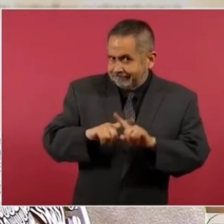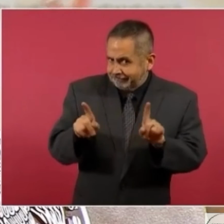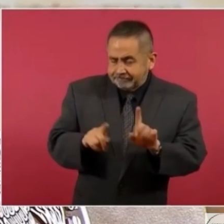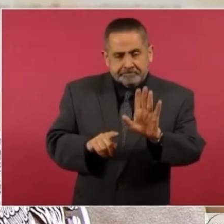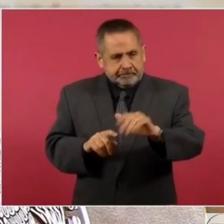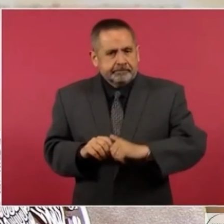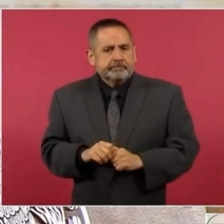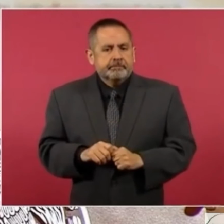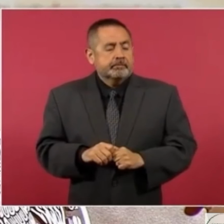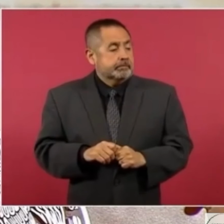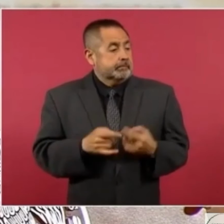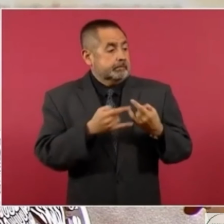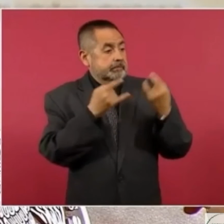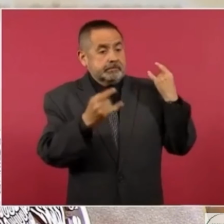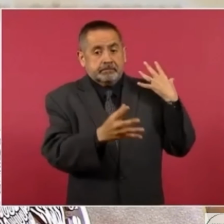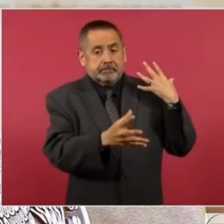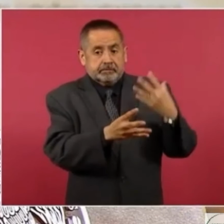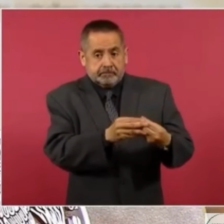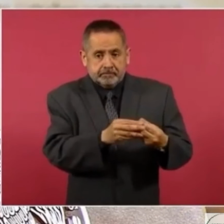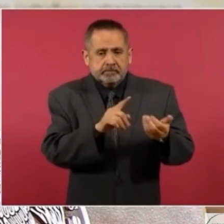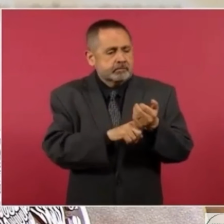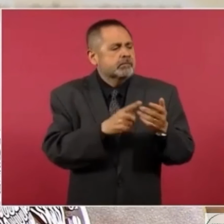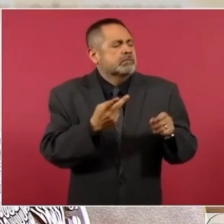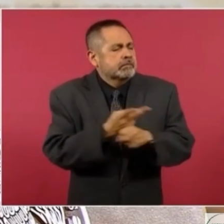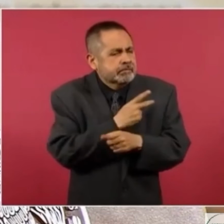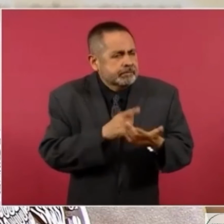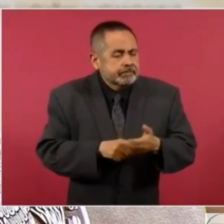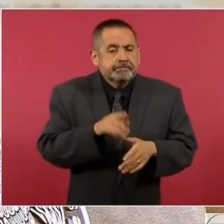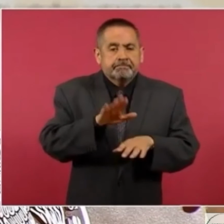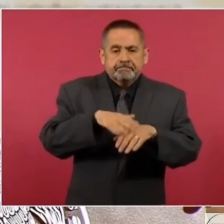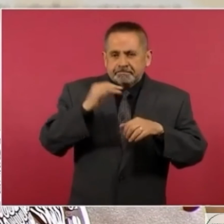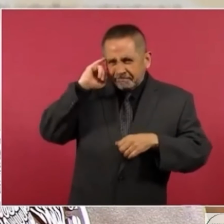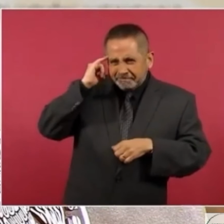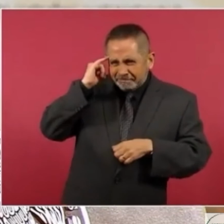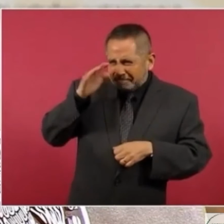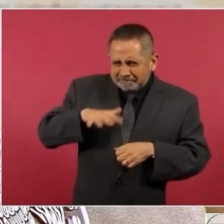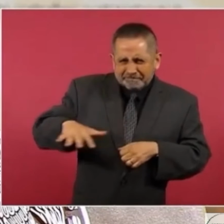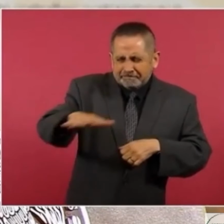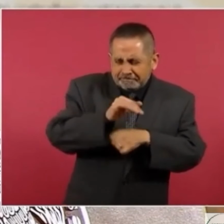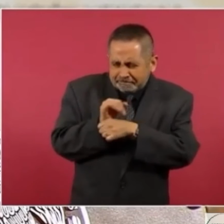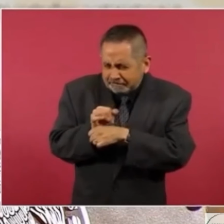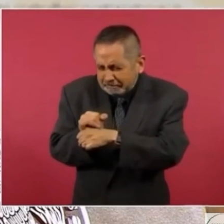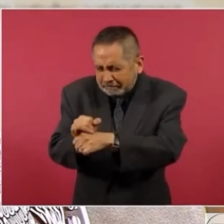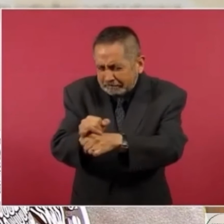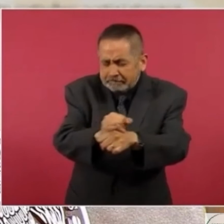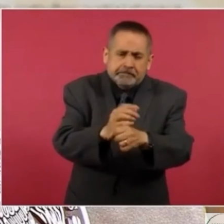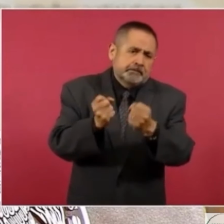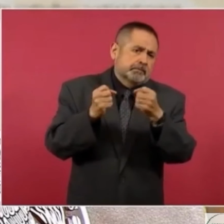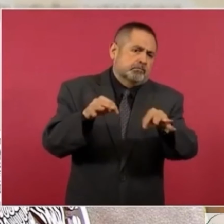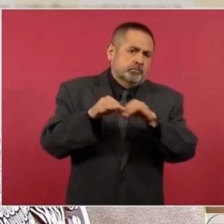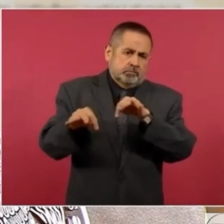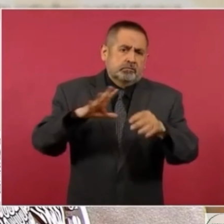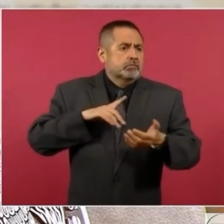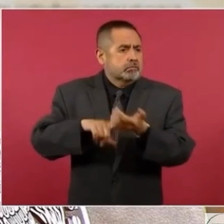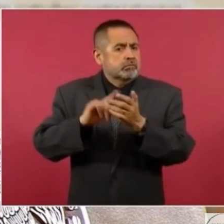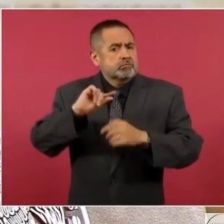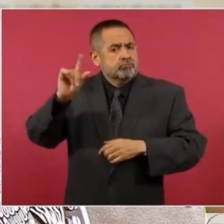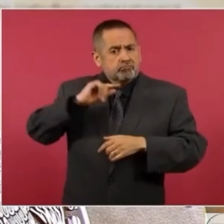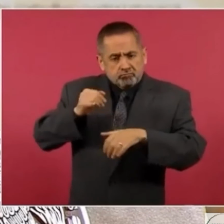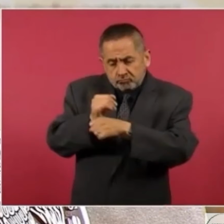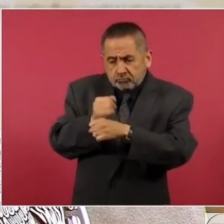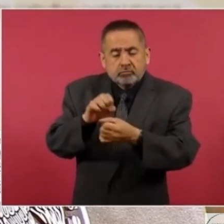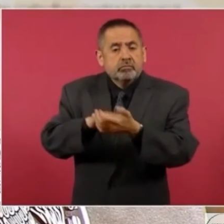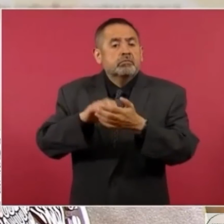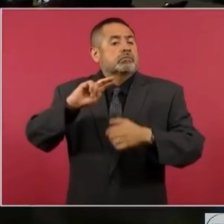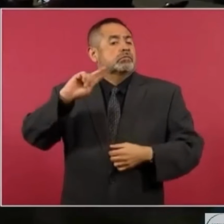esta recopilación del bagaje cultural requiere un enorme trabajo. Hay centros académicos, por ejemplo, en la